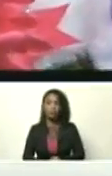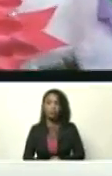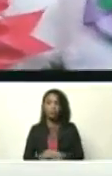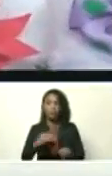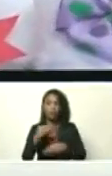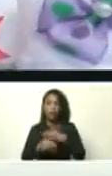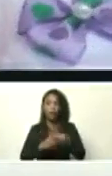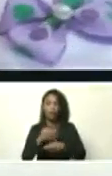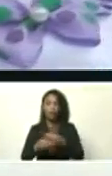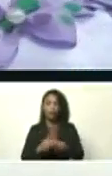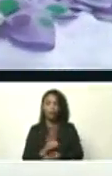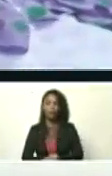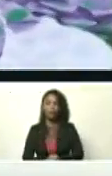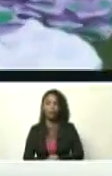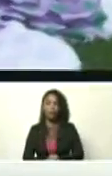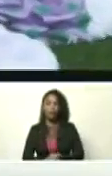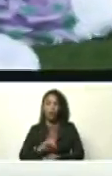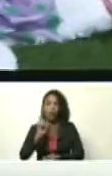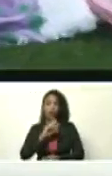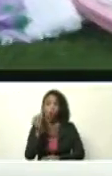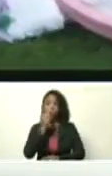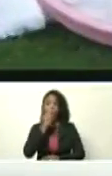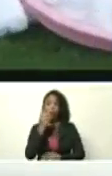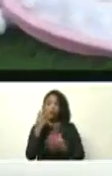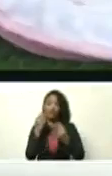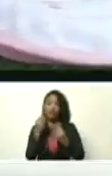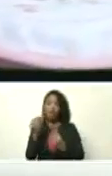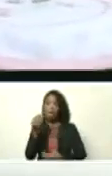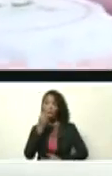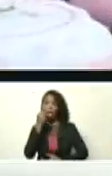asumimos, bueno, no comer tanto carbohidrato.